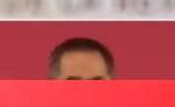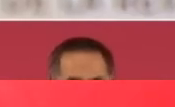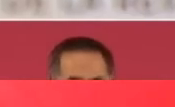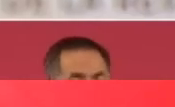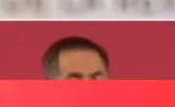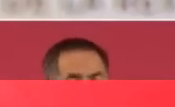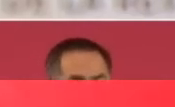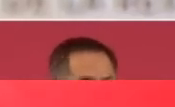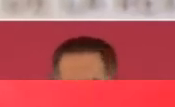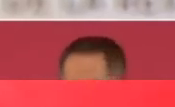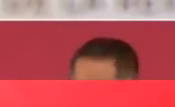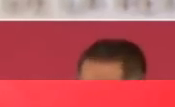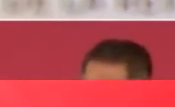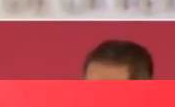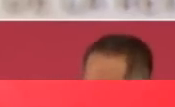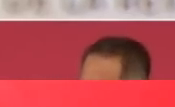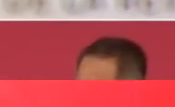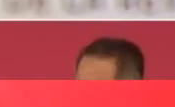queriendo nos parar